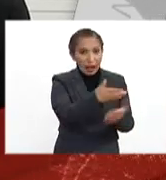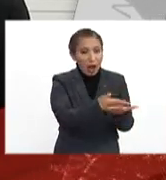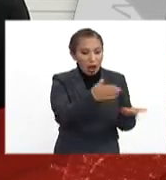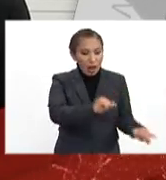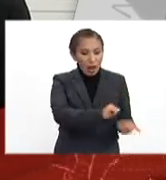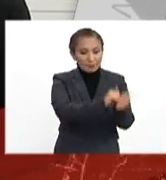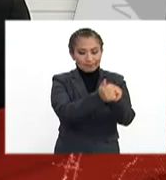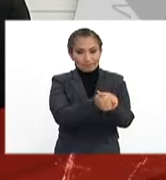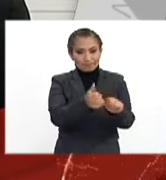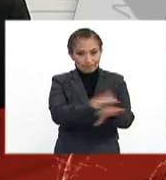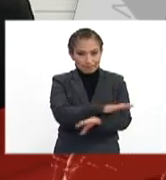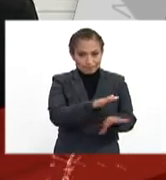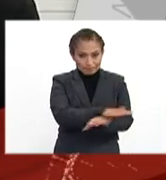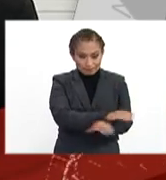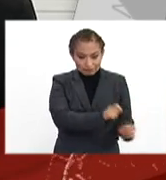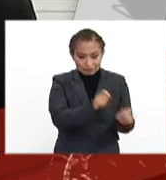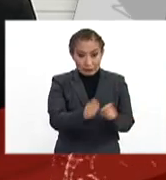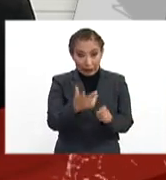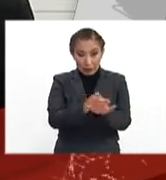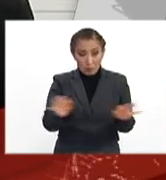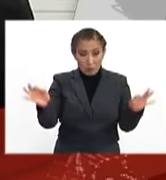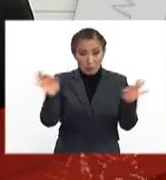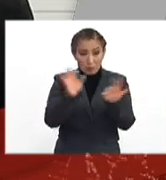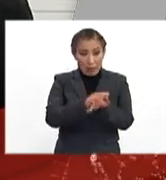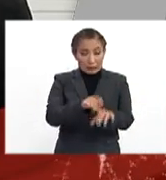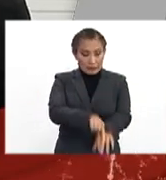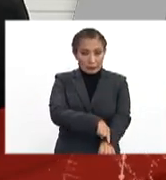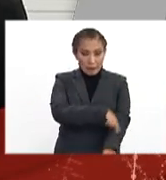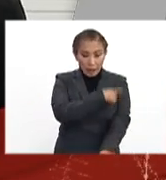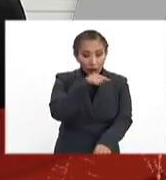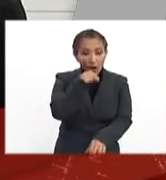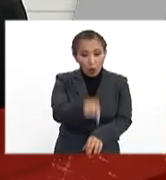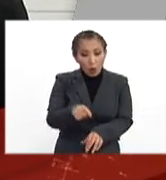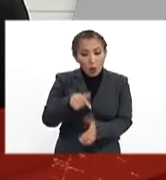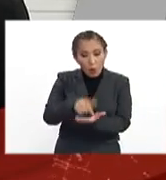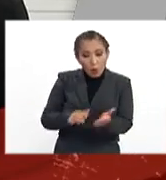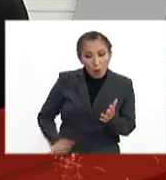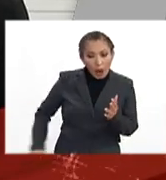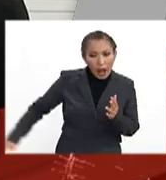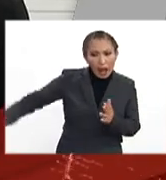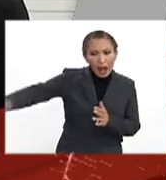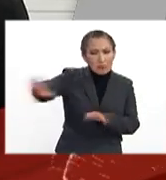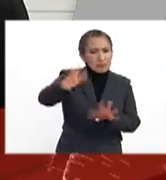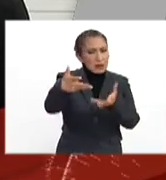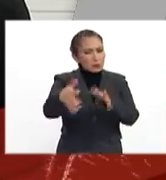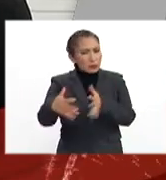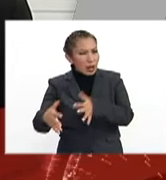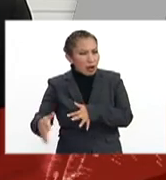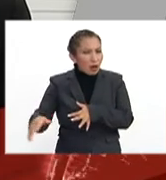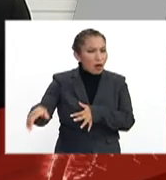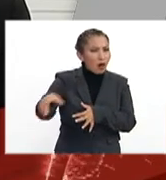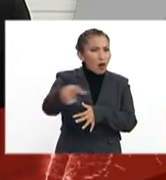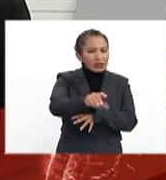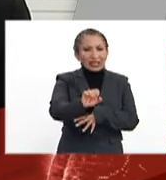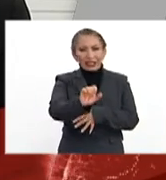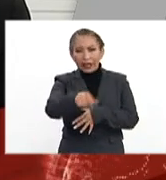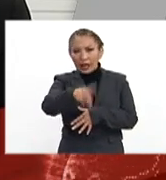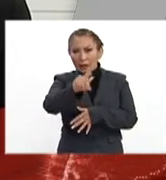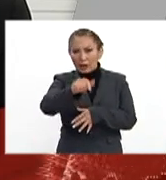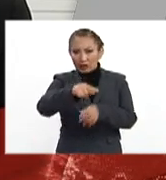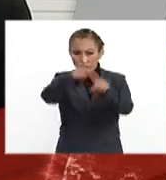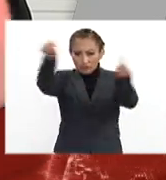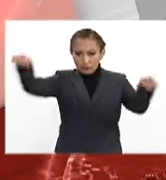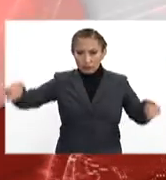ahora, y esto es mucho más extenso, en una zona de aproximadamente 60